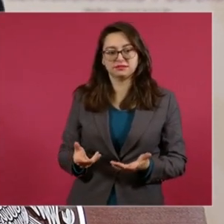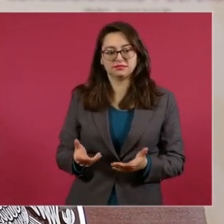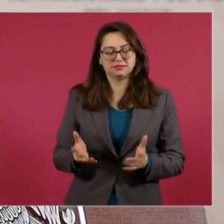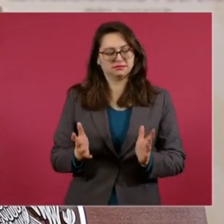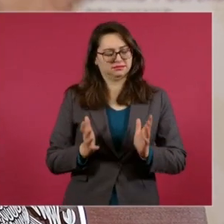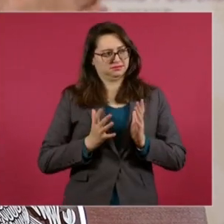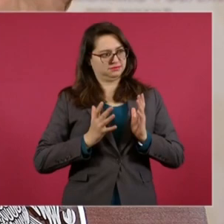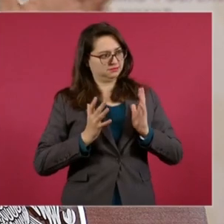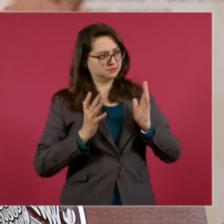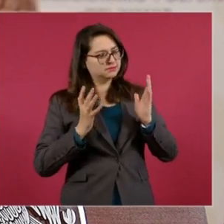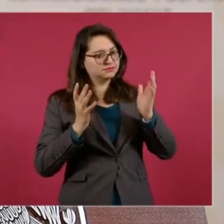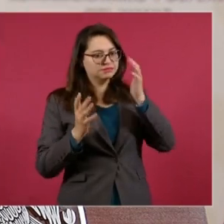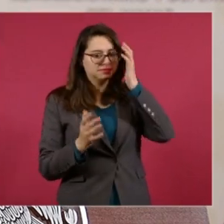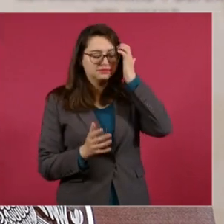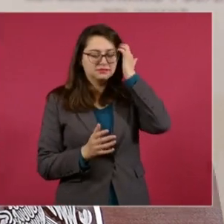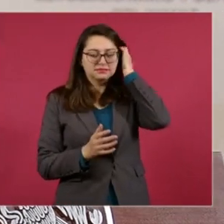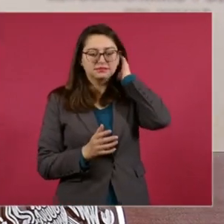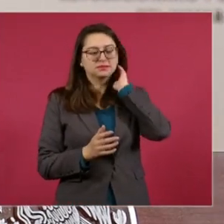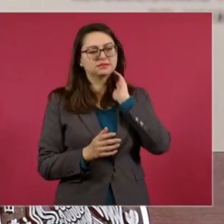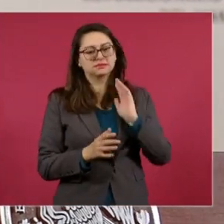Me gustaría que el camarada